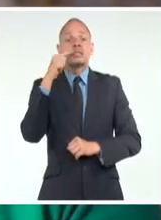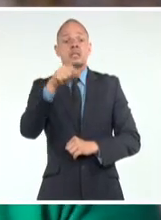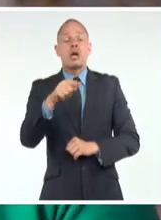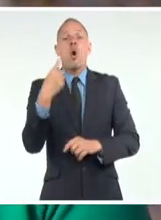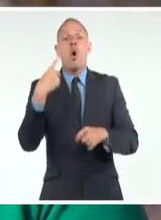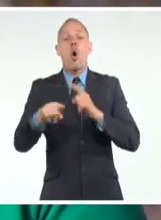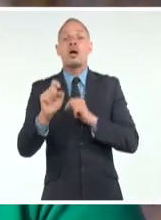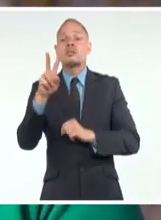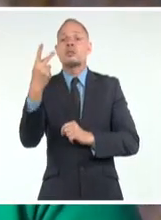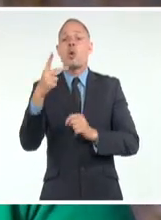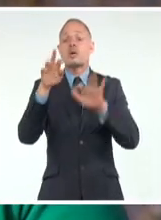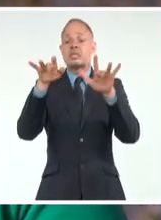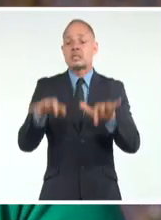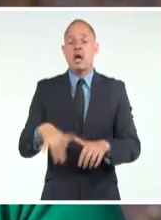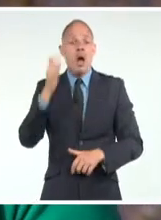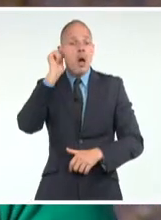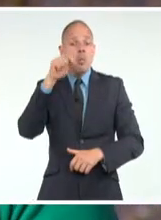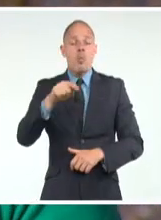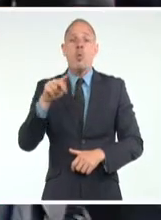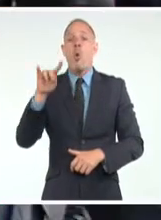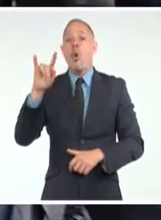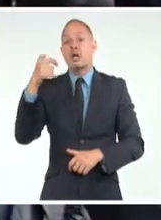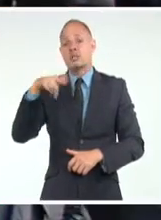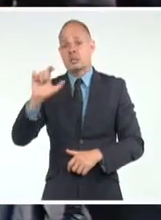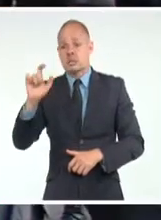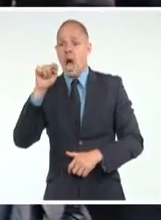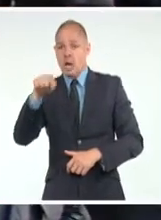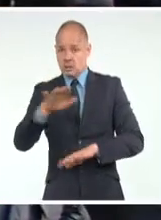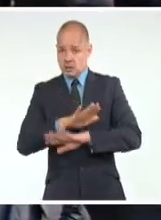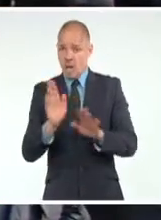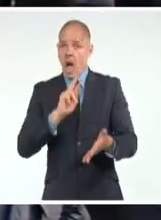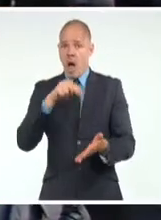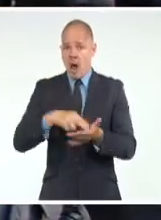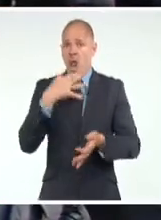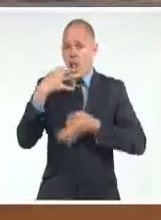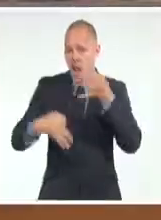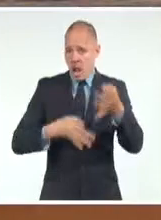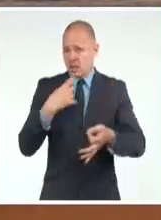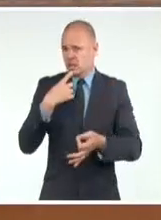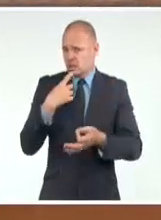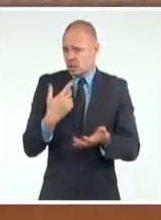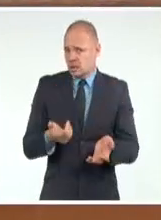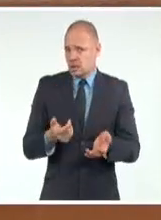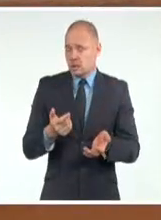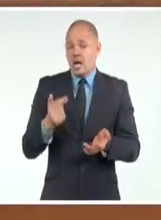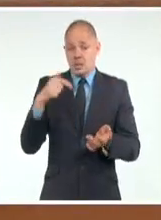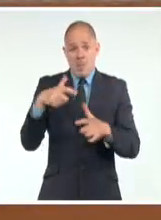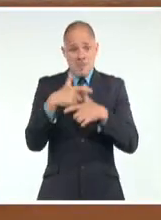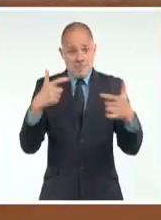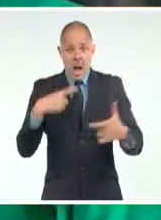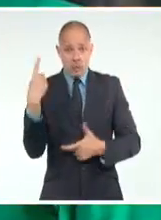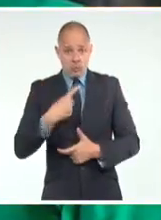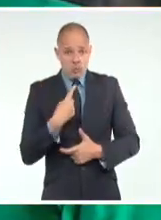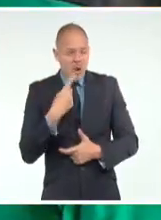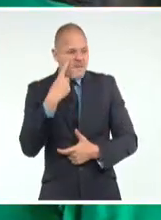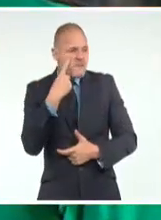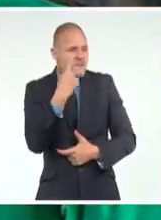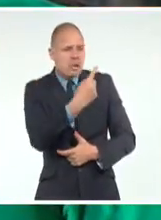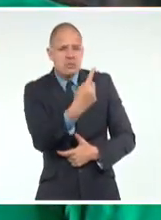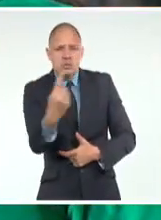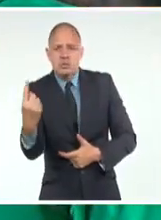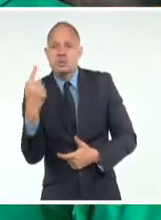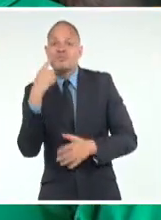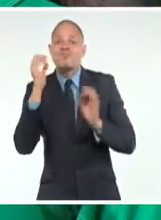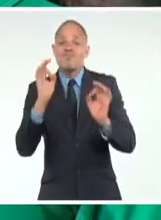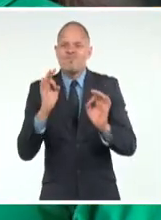del Comité Nacional de la Unión de Jóvenes Comunistas, Aileen Álvarez, destacó que el mayor reconocimiento para estos agentes